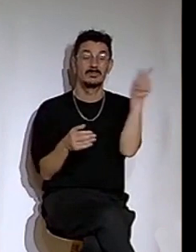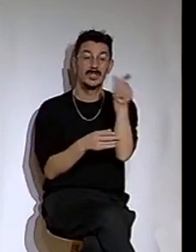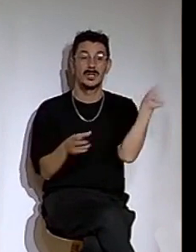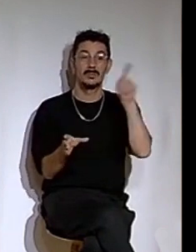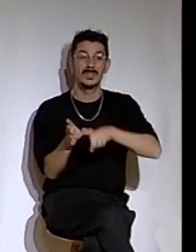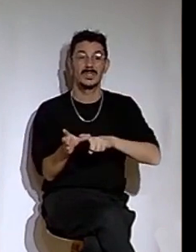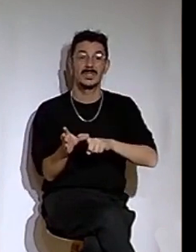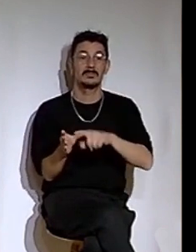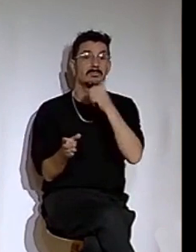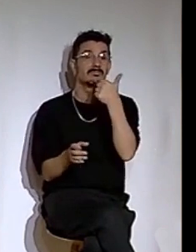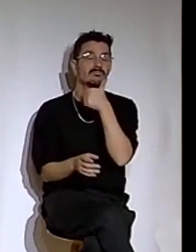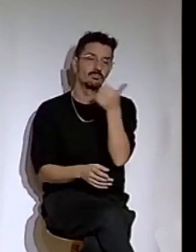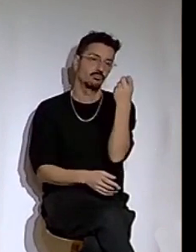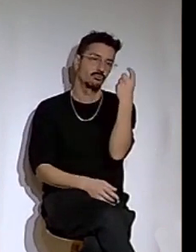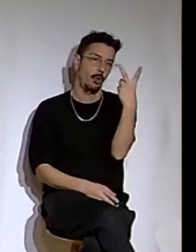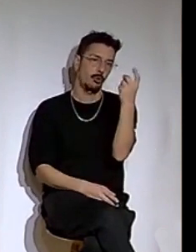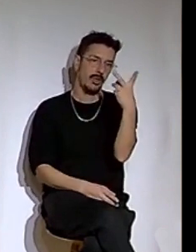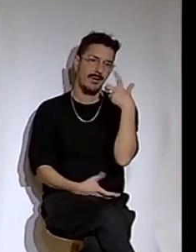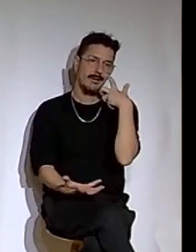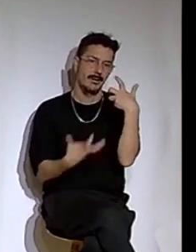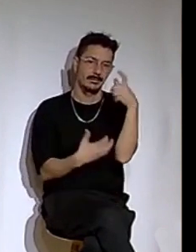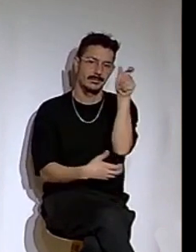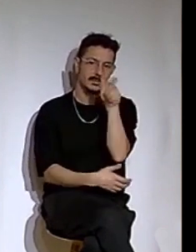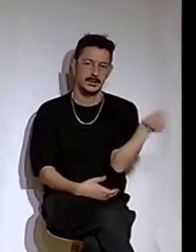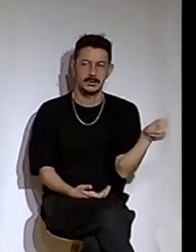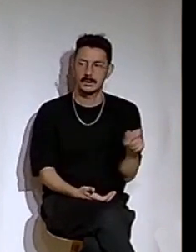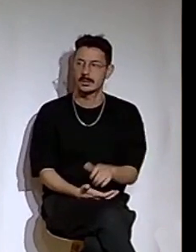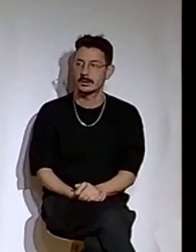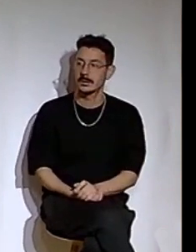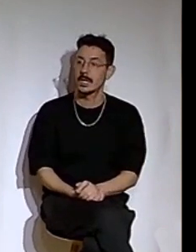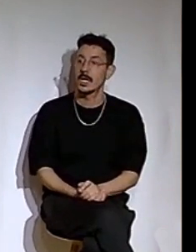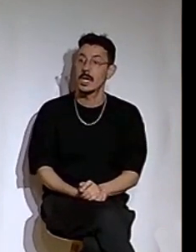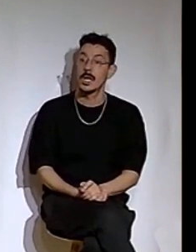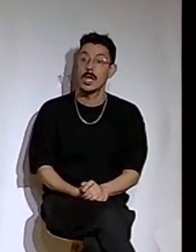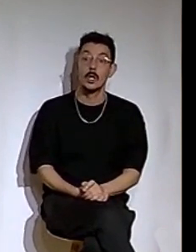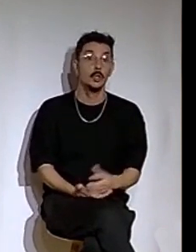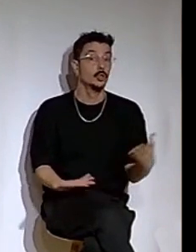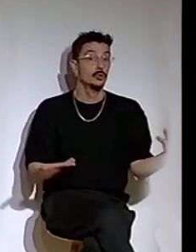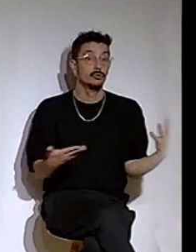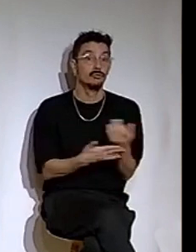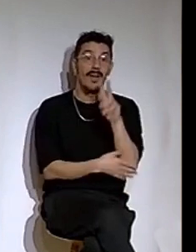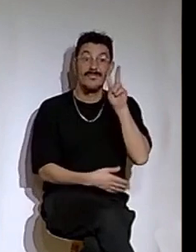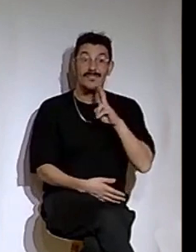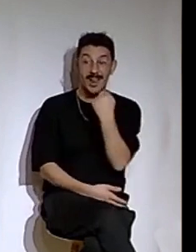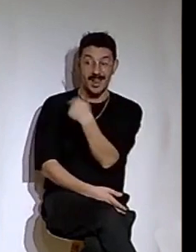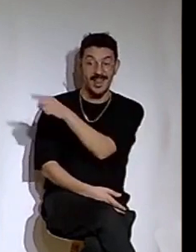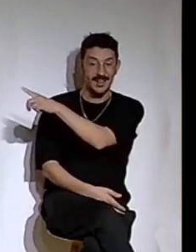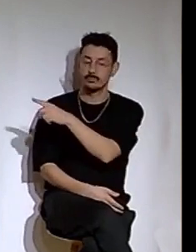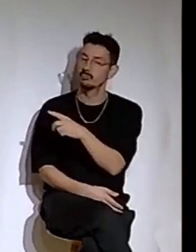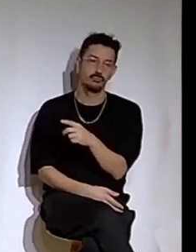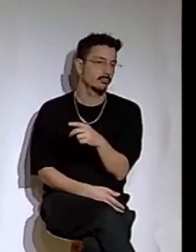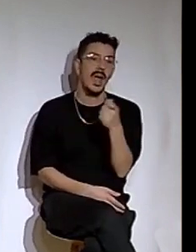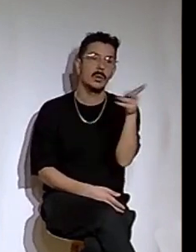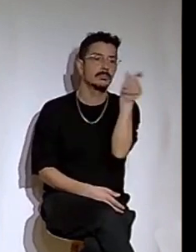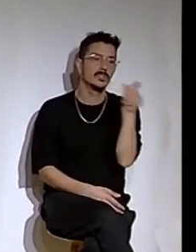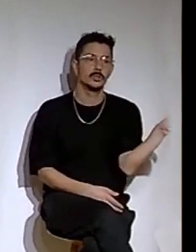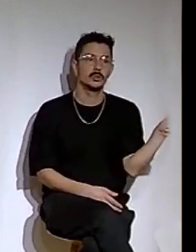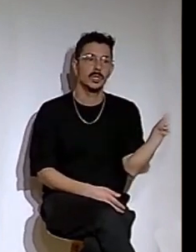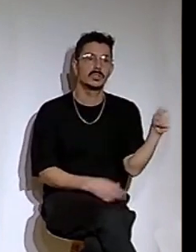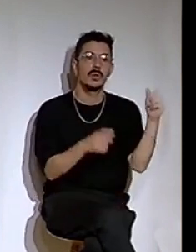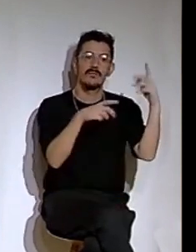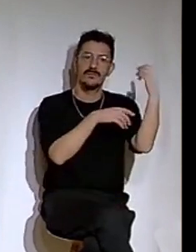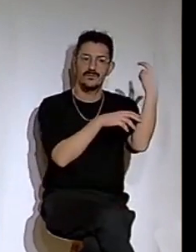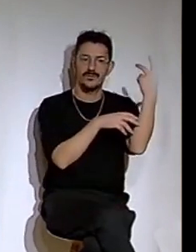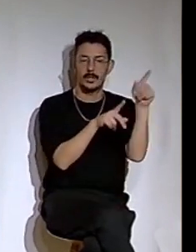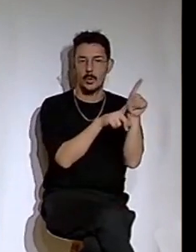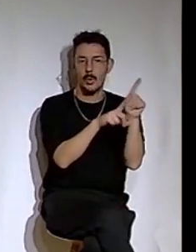vídeo las personas que nos han podido venir ni nos han enviado un vídeo presentándose y presentando su obra pues yo